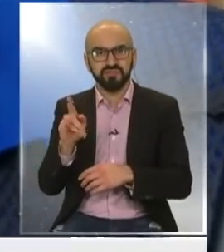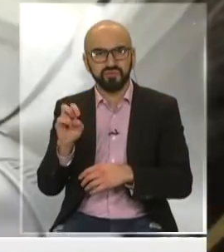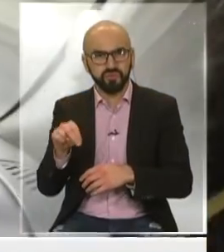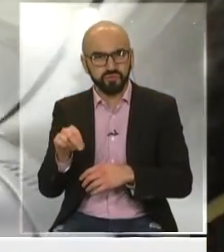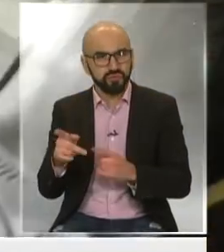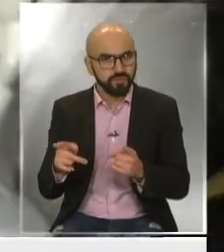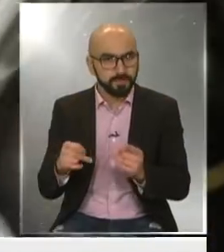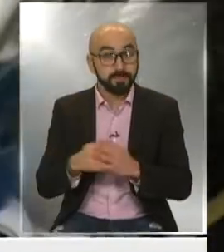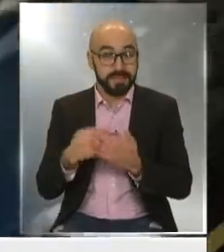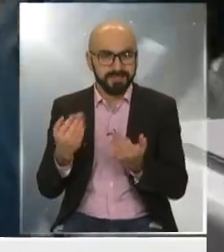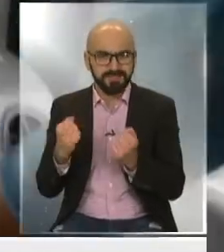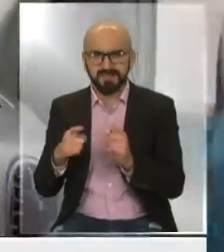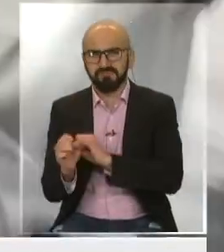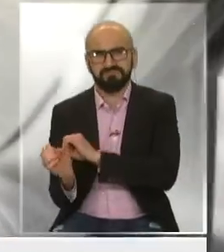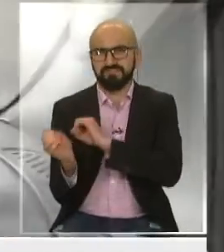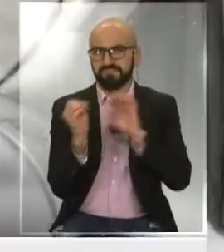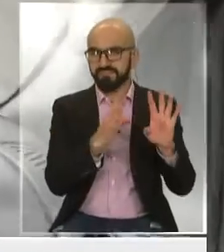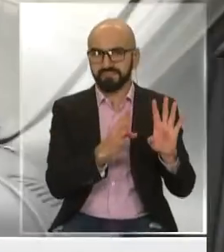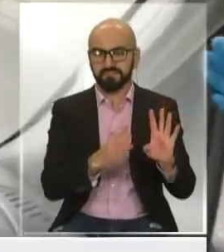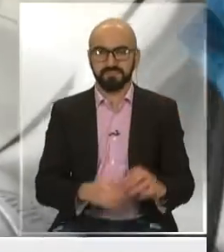trasladado.